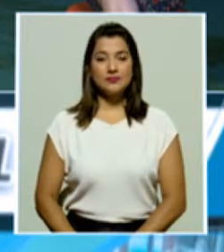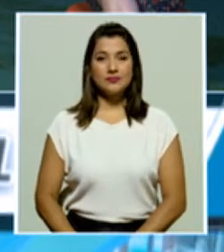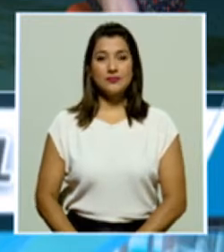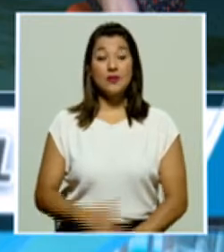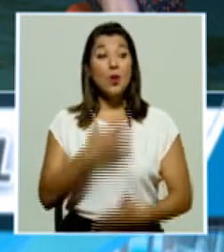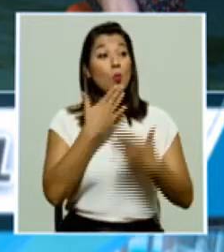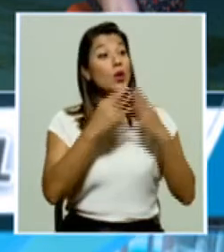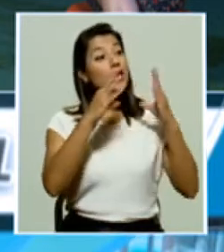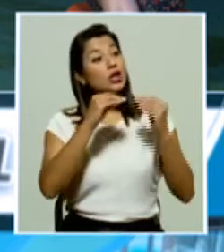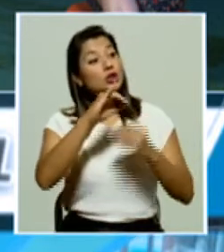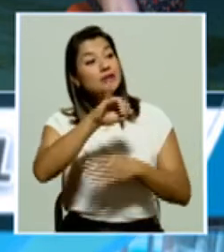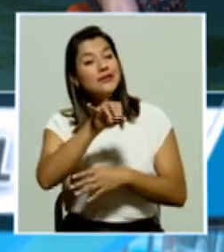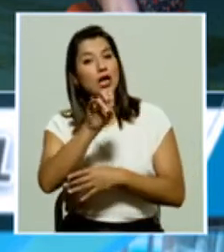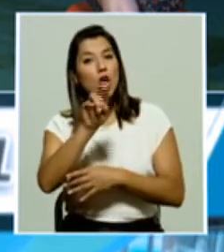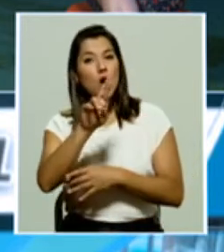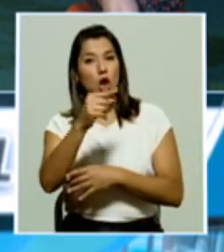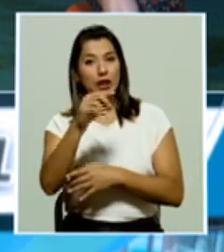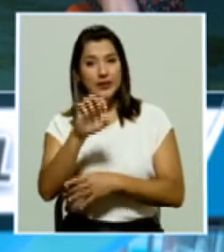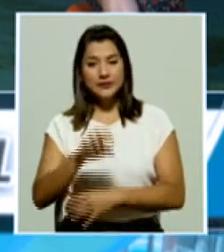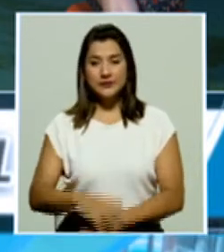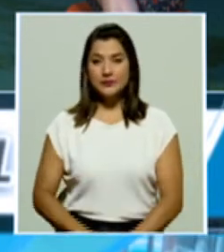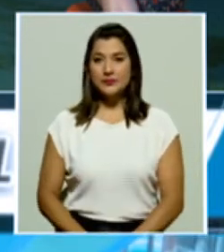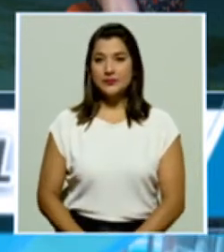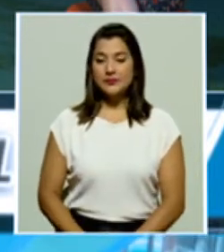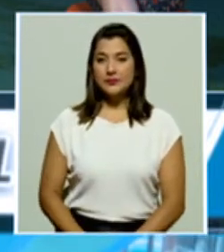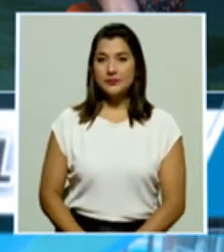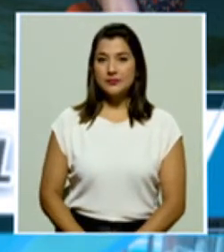Buenas noches, don Jorge.